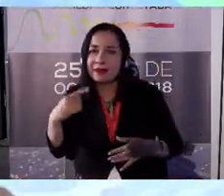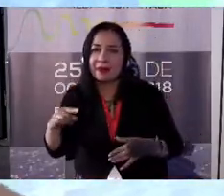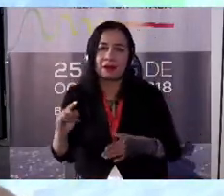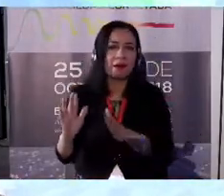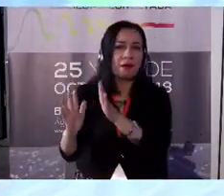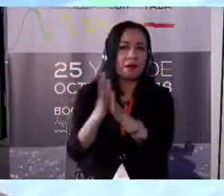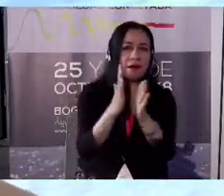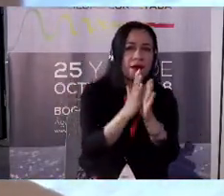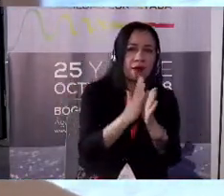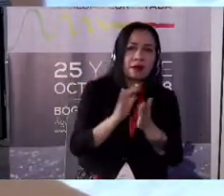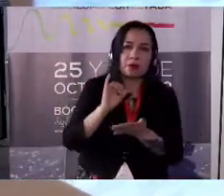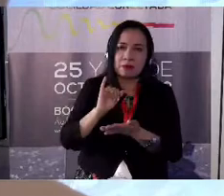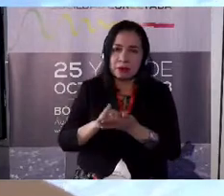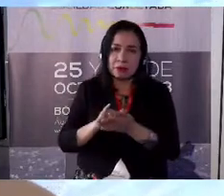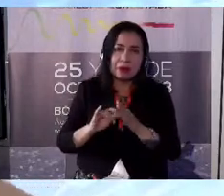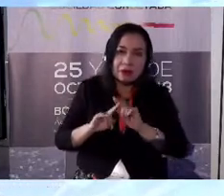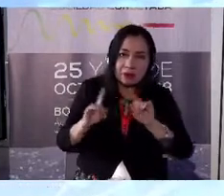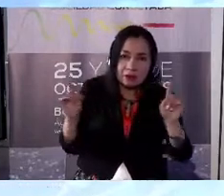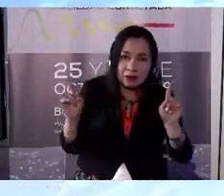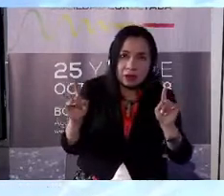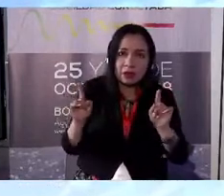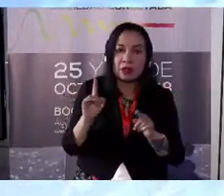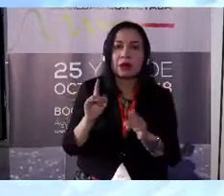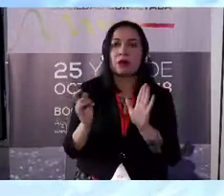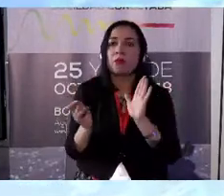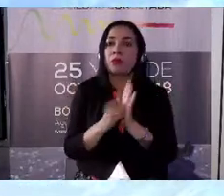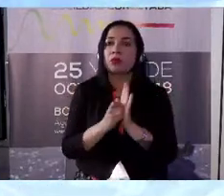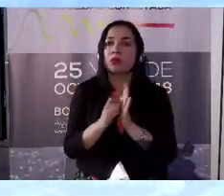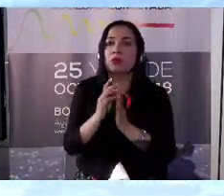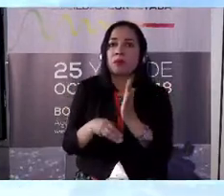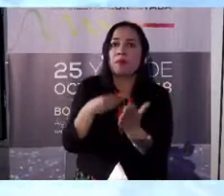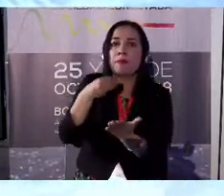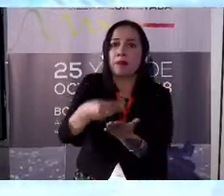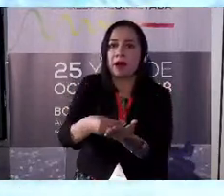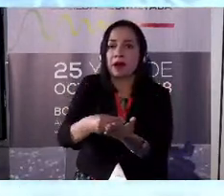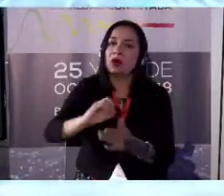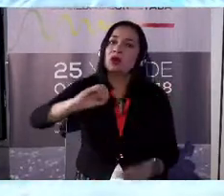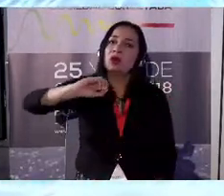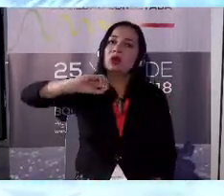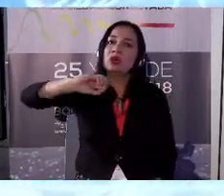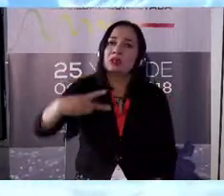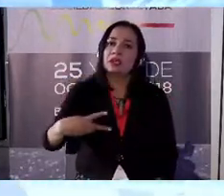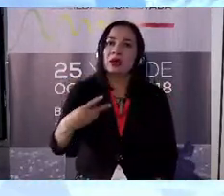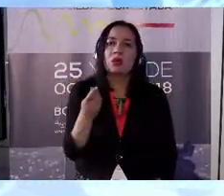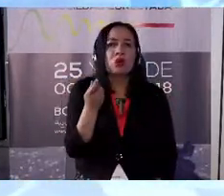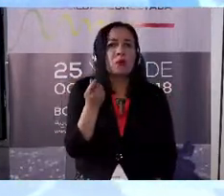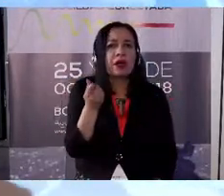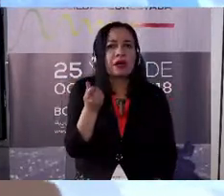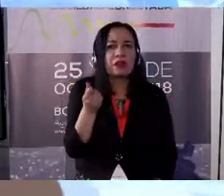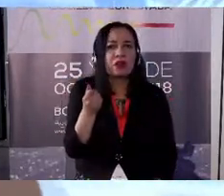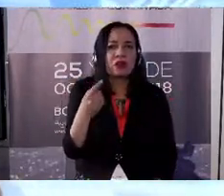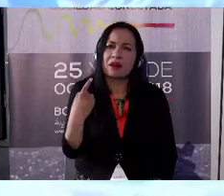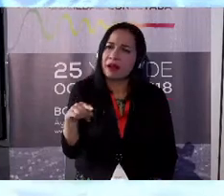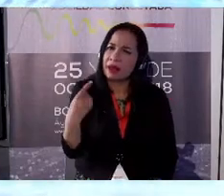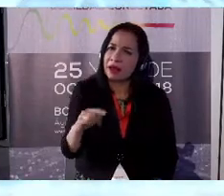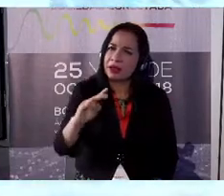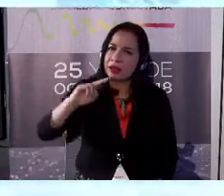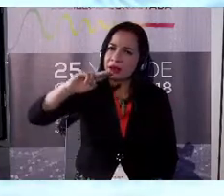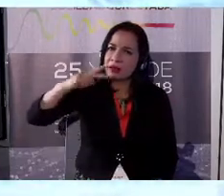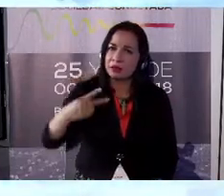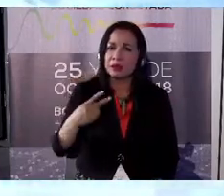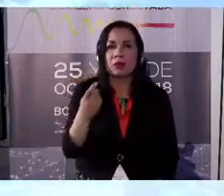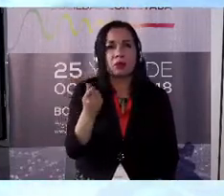la regla de pago era, se llamaba de segundo precio. ¿Cuál es la regla de segundo precio? Bueno, en todas